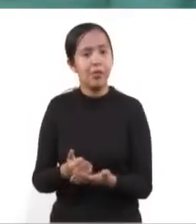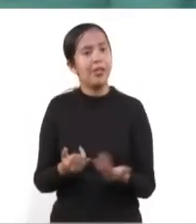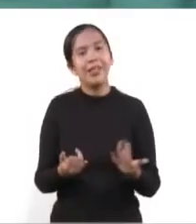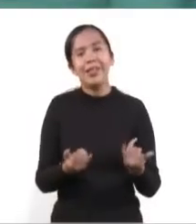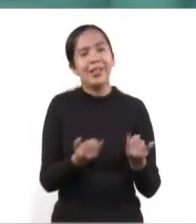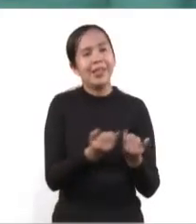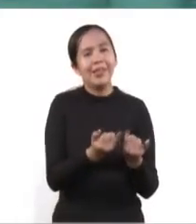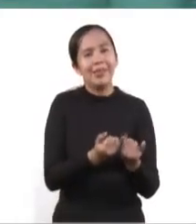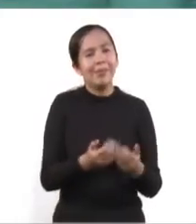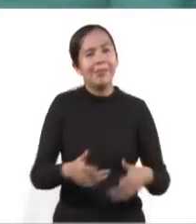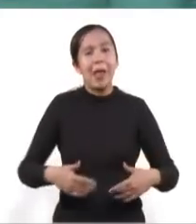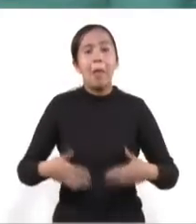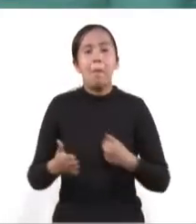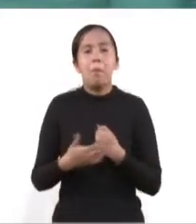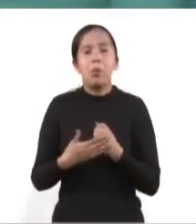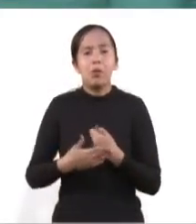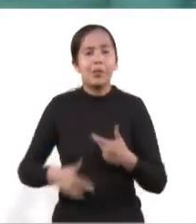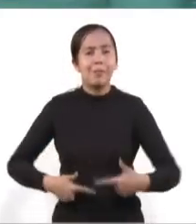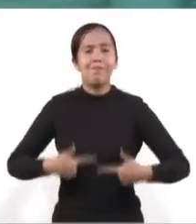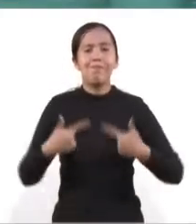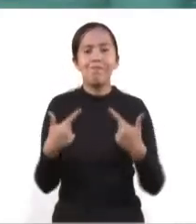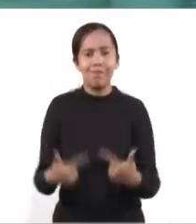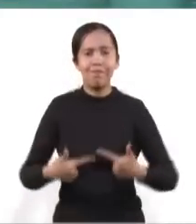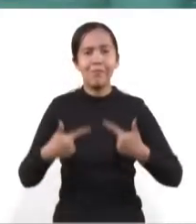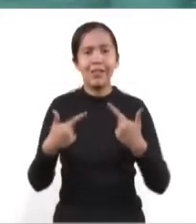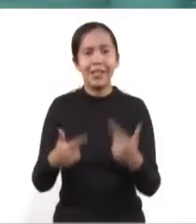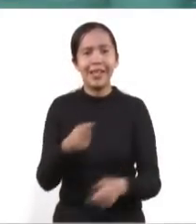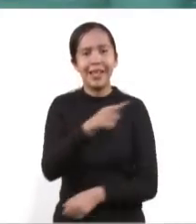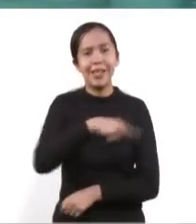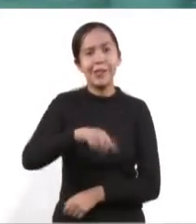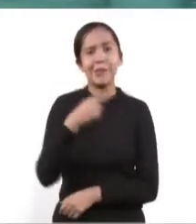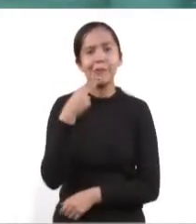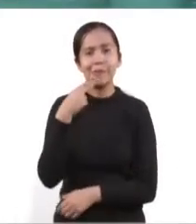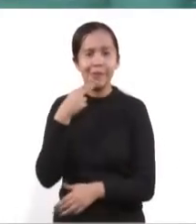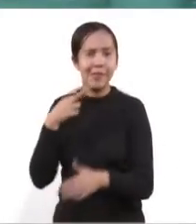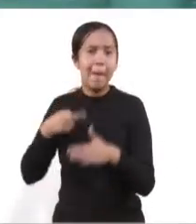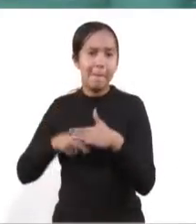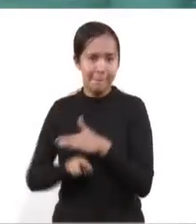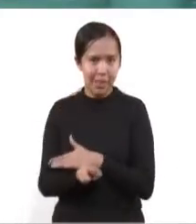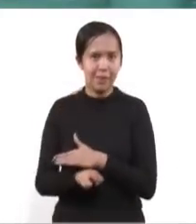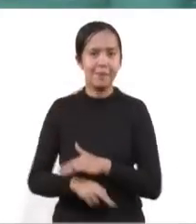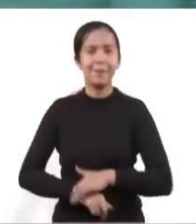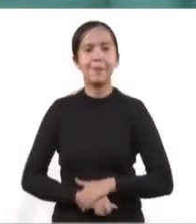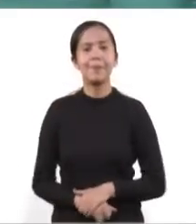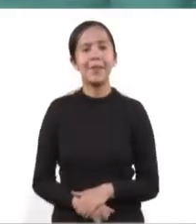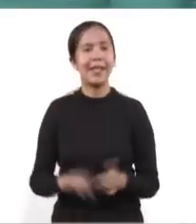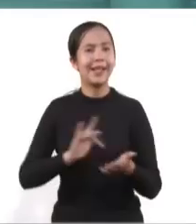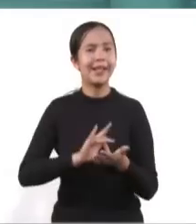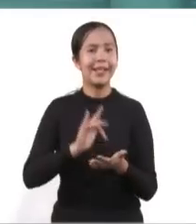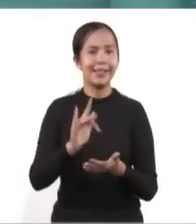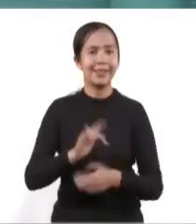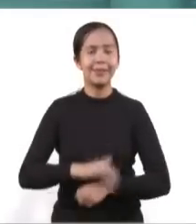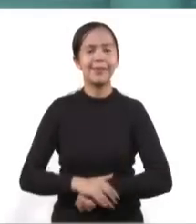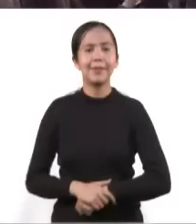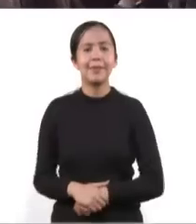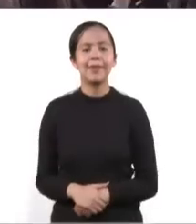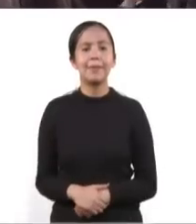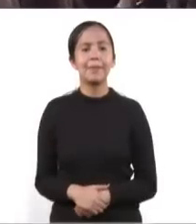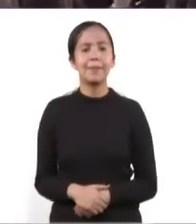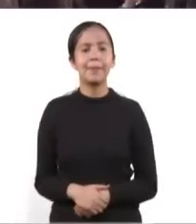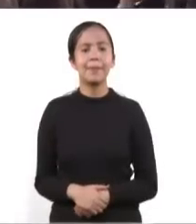en las nuevas generaciones de usuarios que usarán el sistema colectivo de transporte. Gracias.